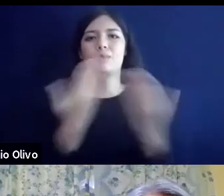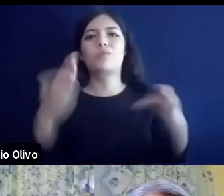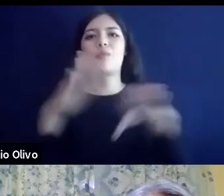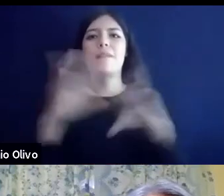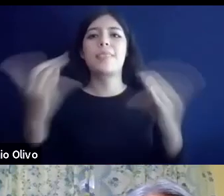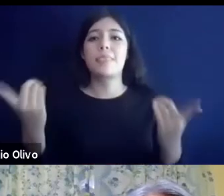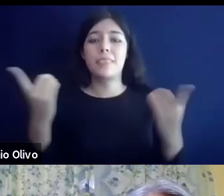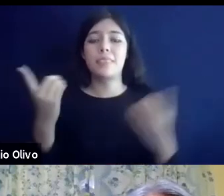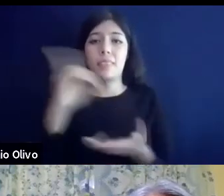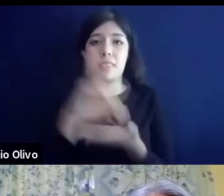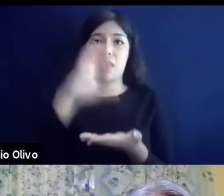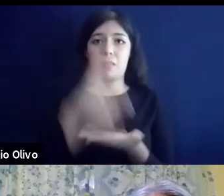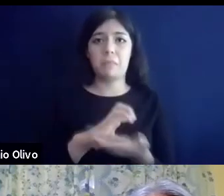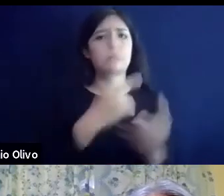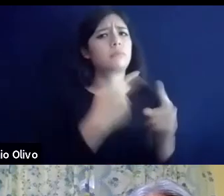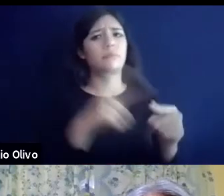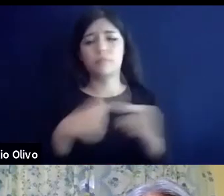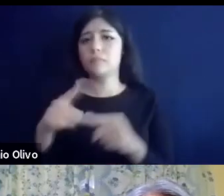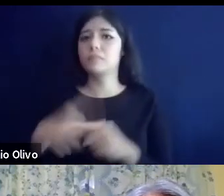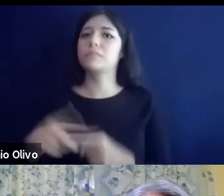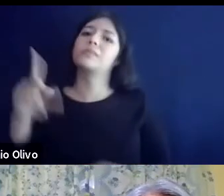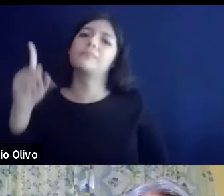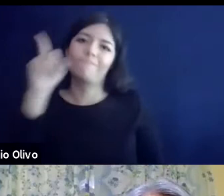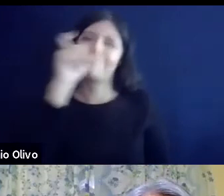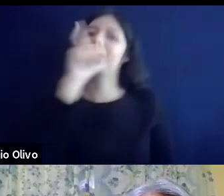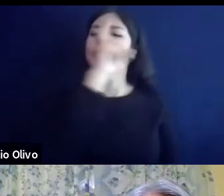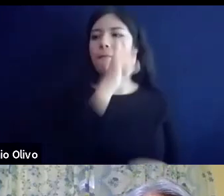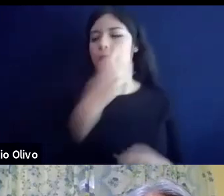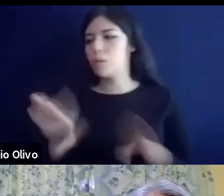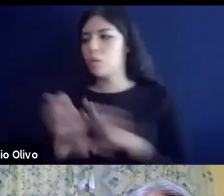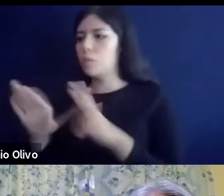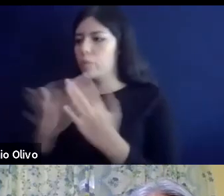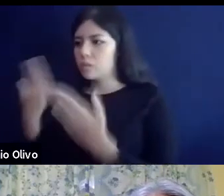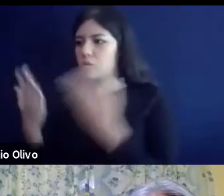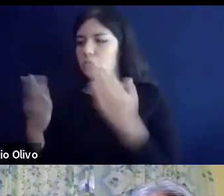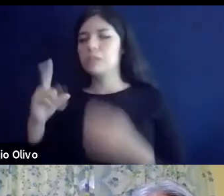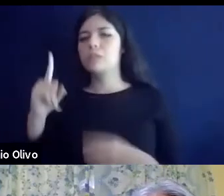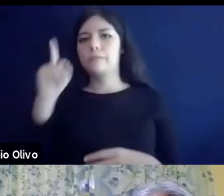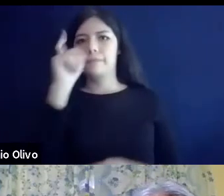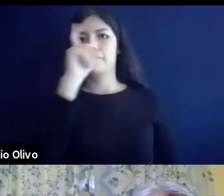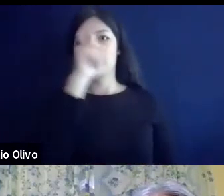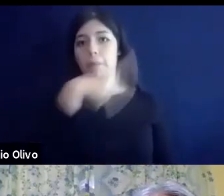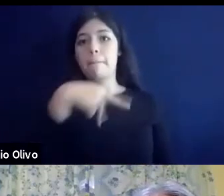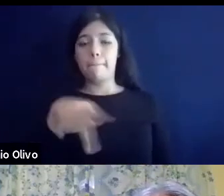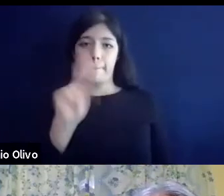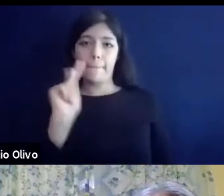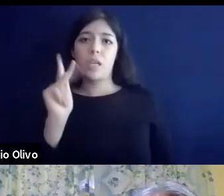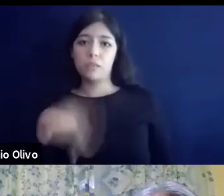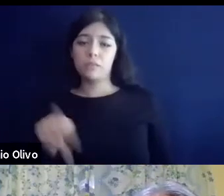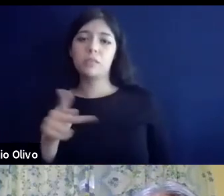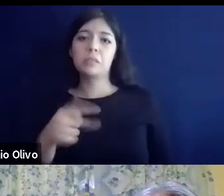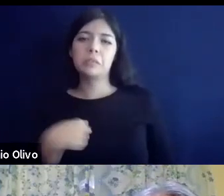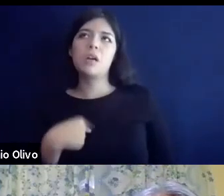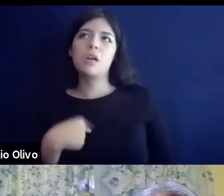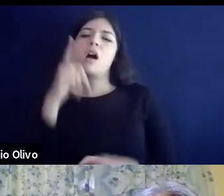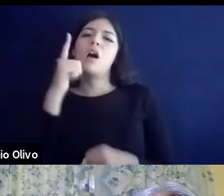muy compleja, muy difícil, pero también de lo que se nos ha hecho mucho hincapié es en ver